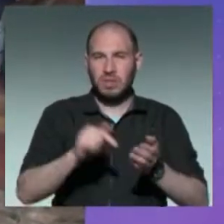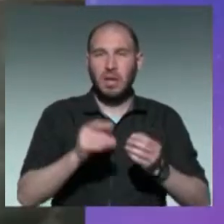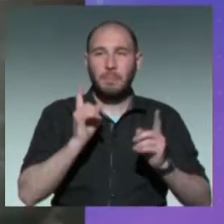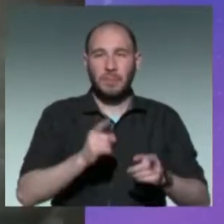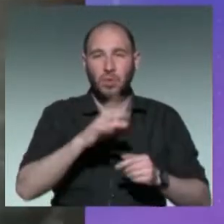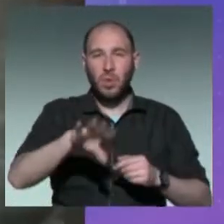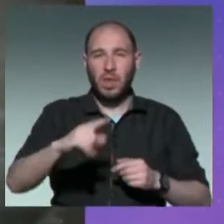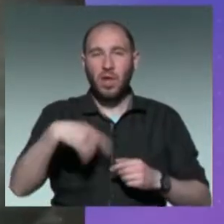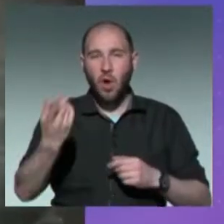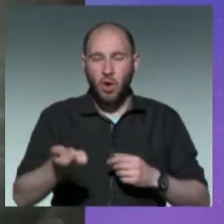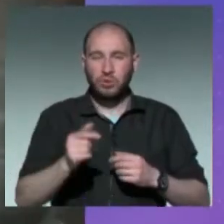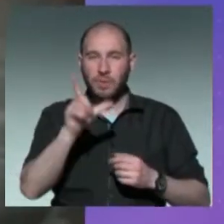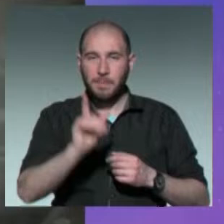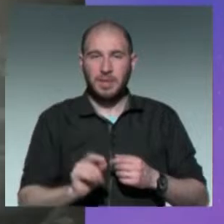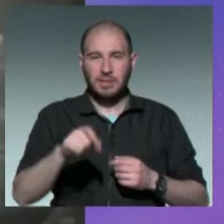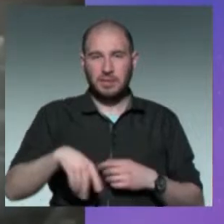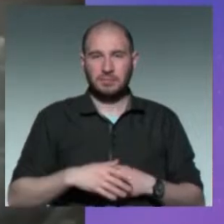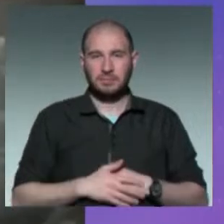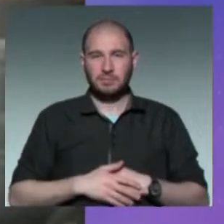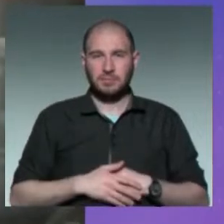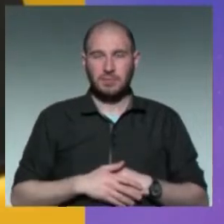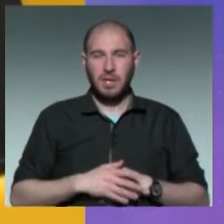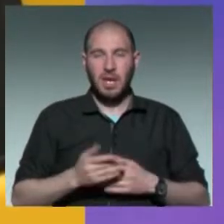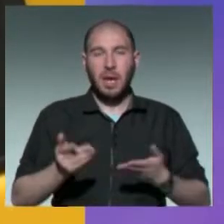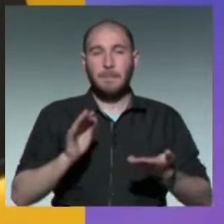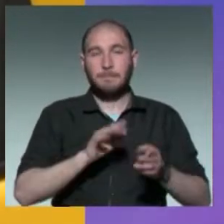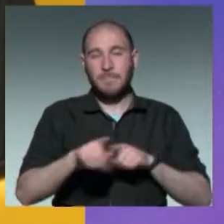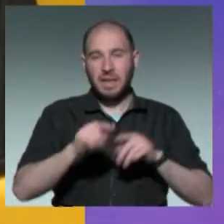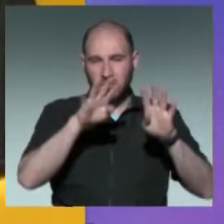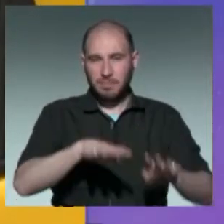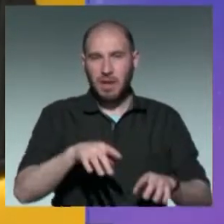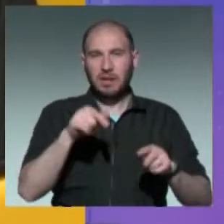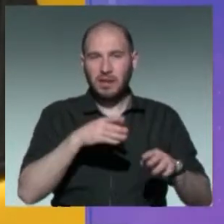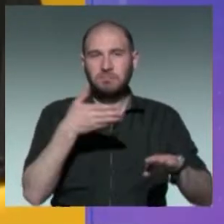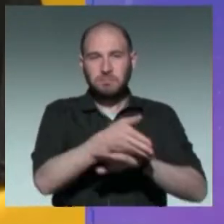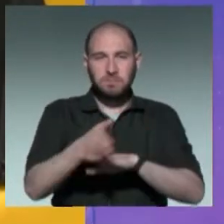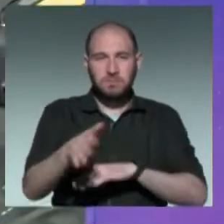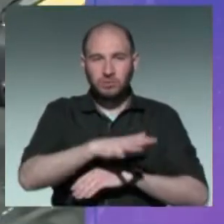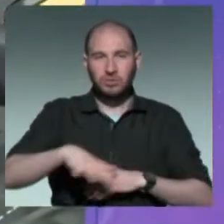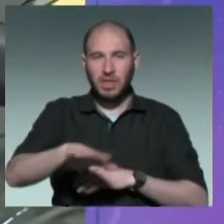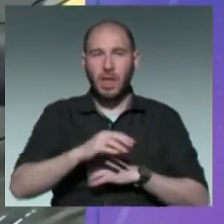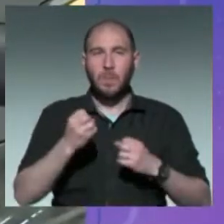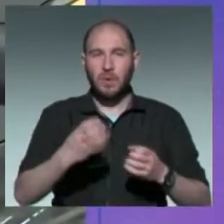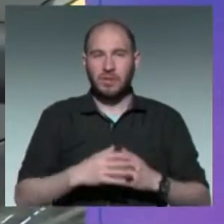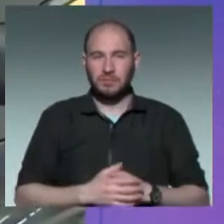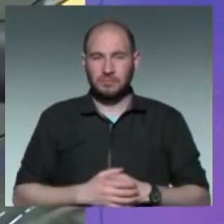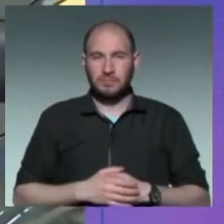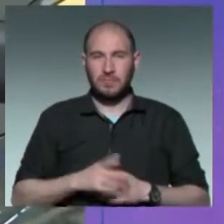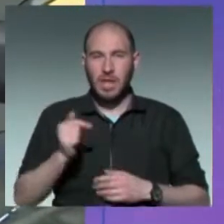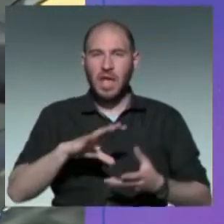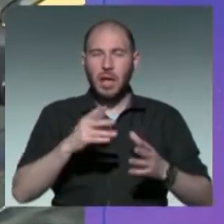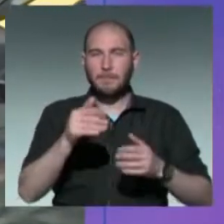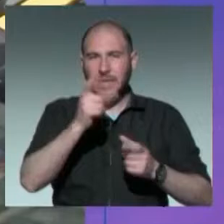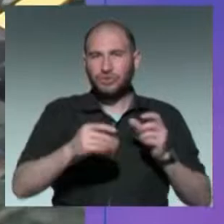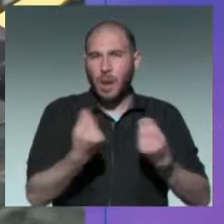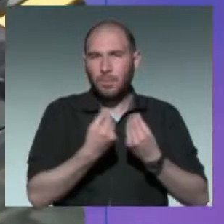otros lugares del país, que las plataformas llegan y se van insertando en la sociedad porque lógicamente hay una parte importante de